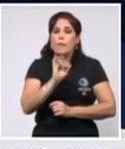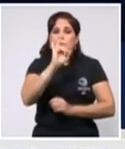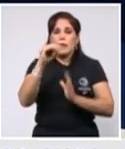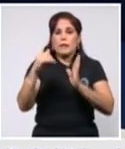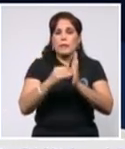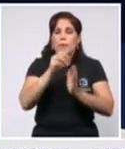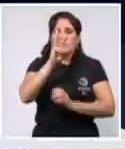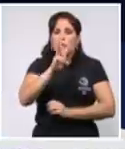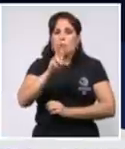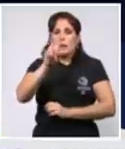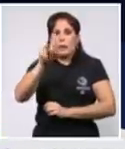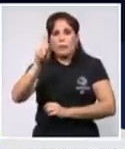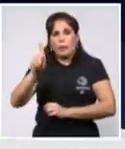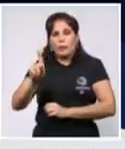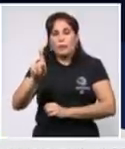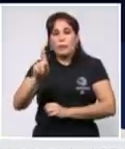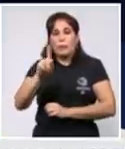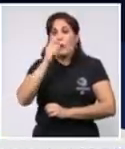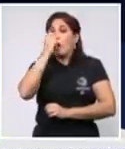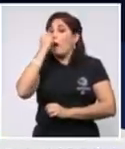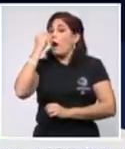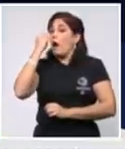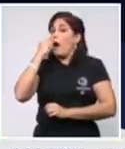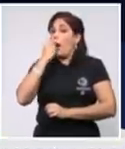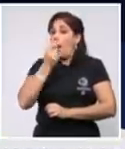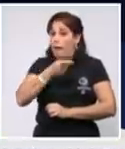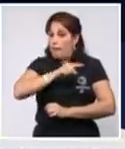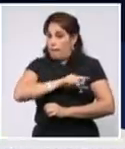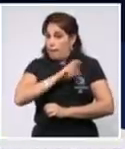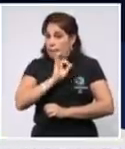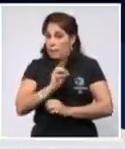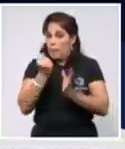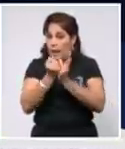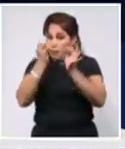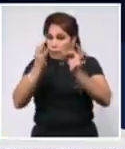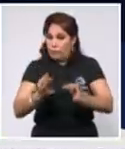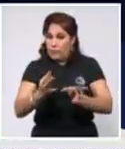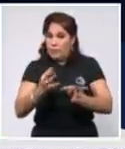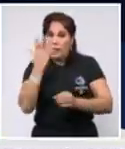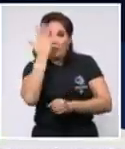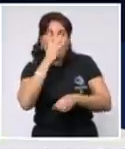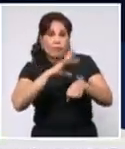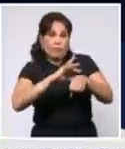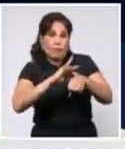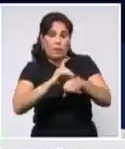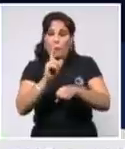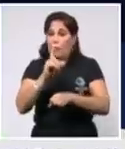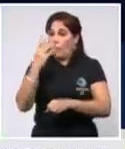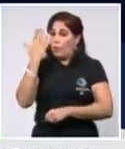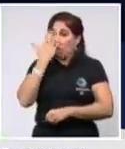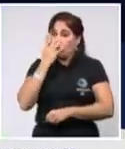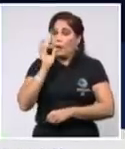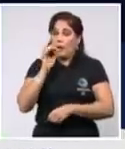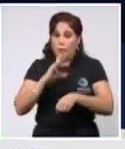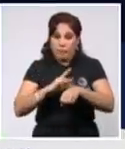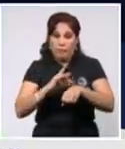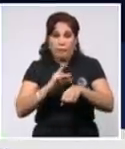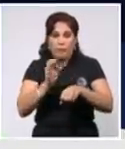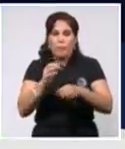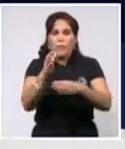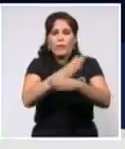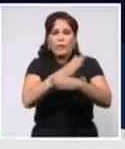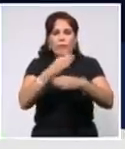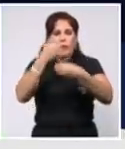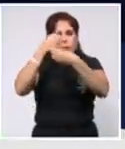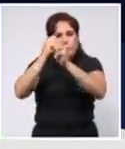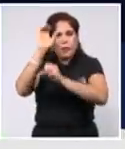7.321 muestras se procesaron para el diagnóstico de la COVID-19 en los diferentes